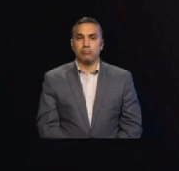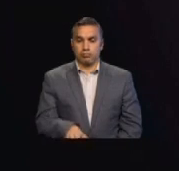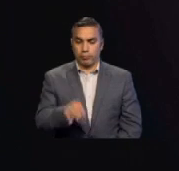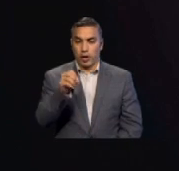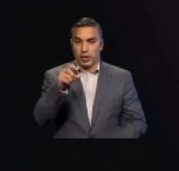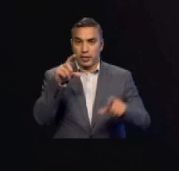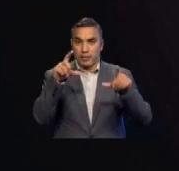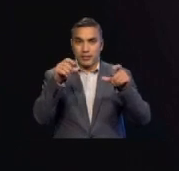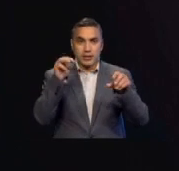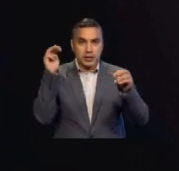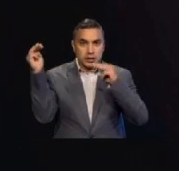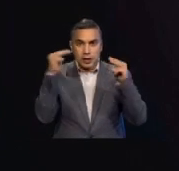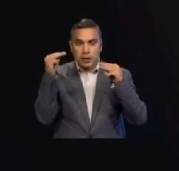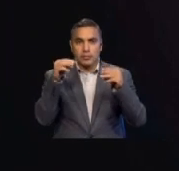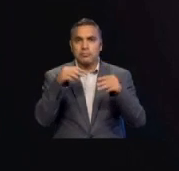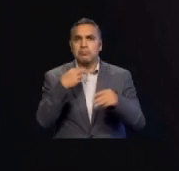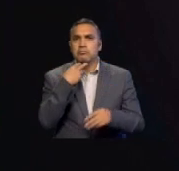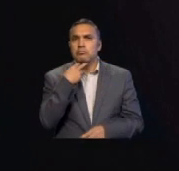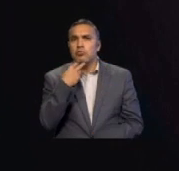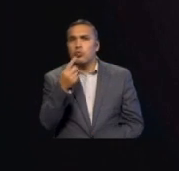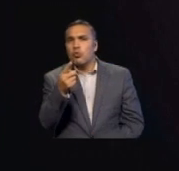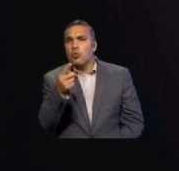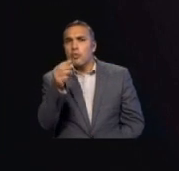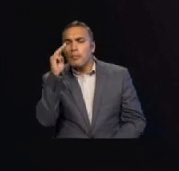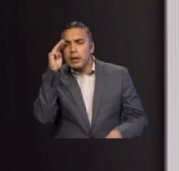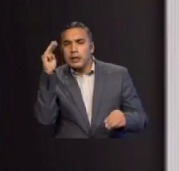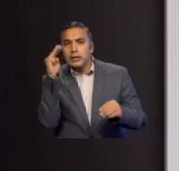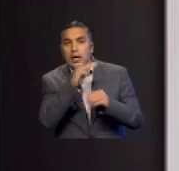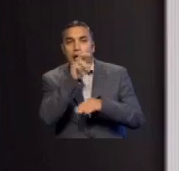Capturas de pantalla revelan supuestos mensajes